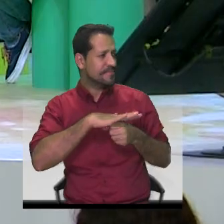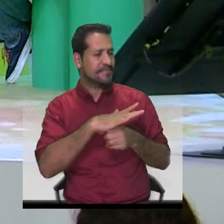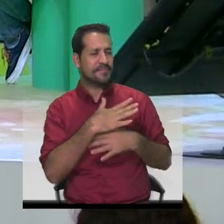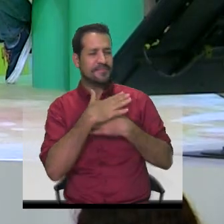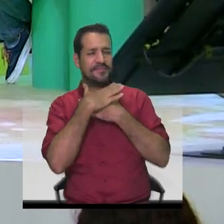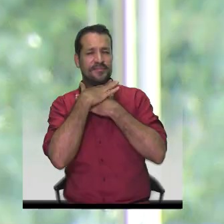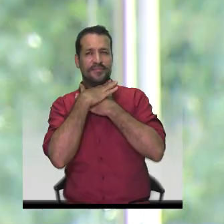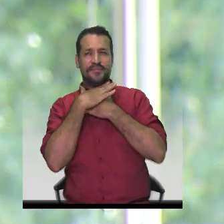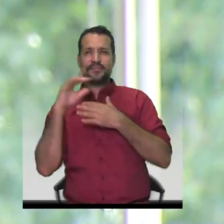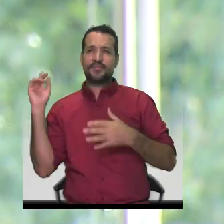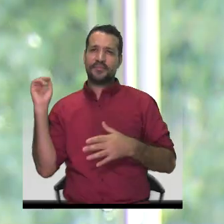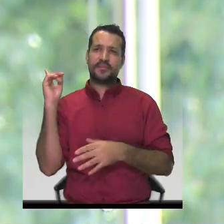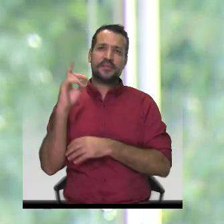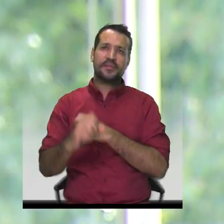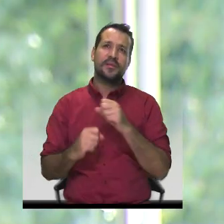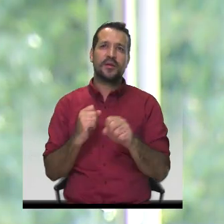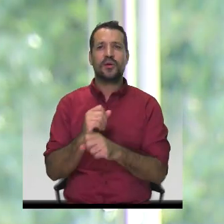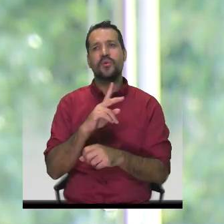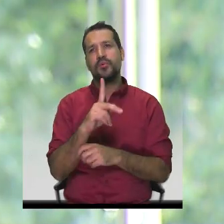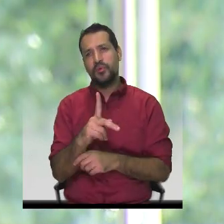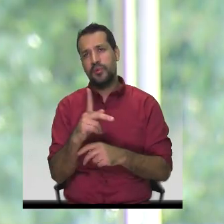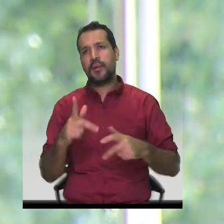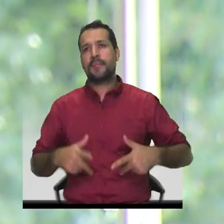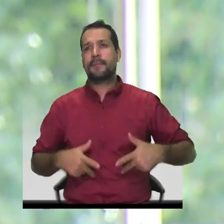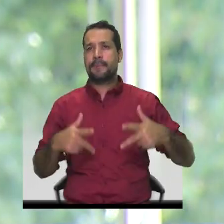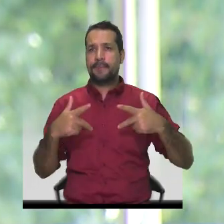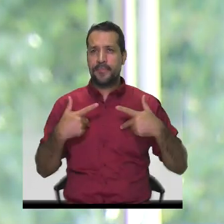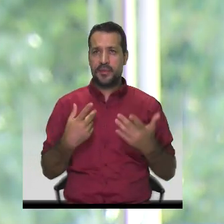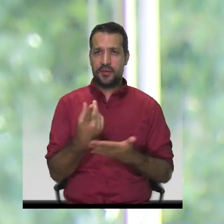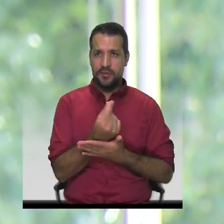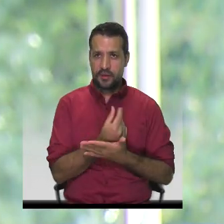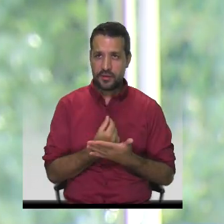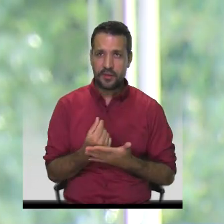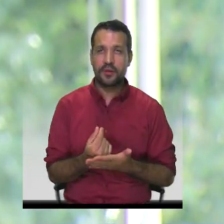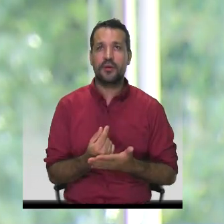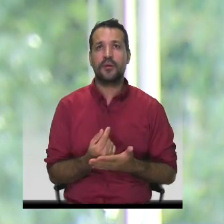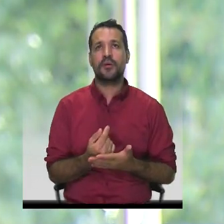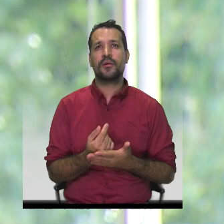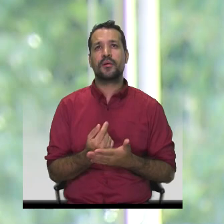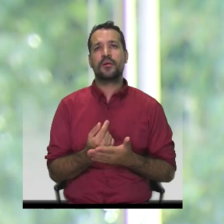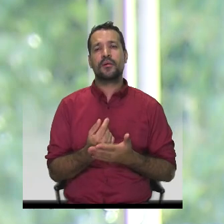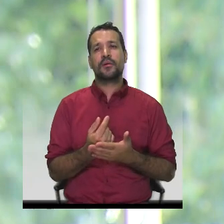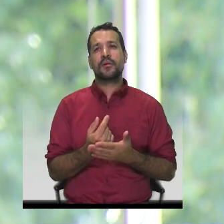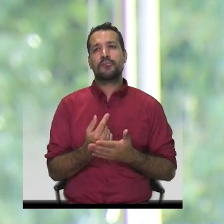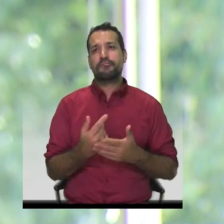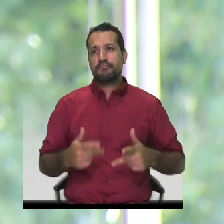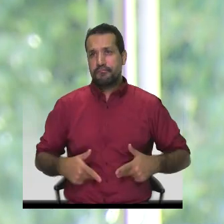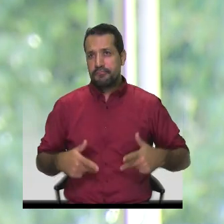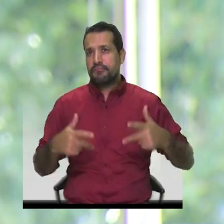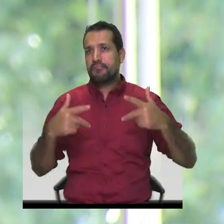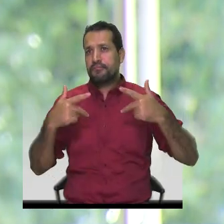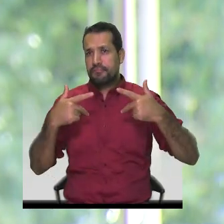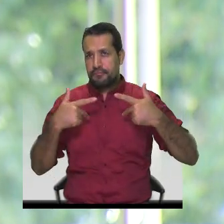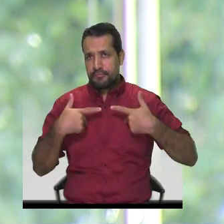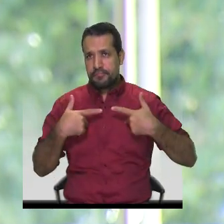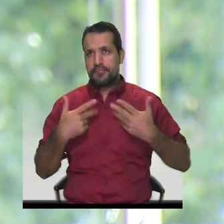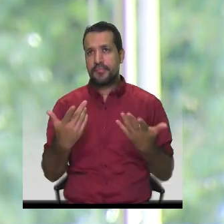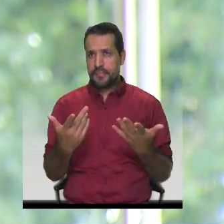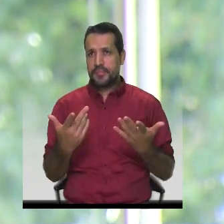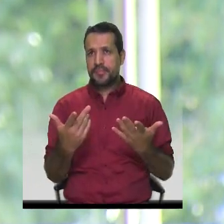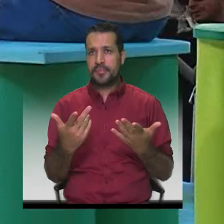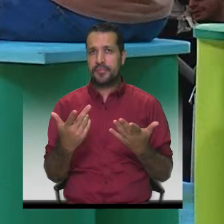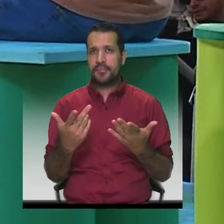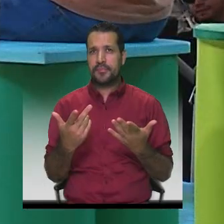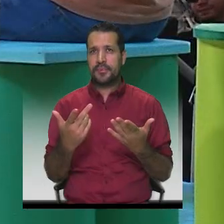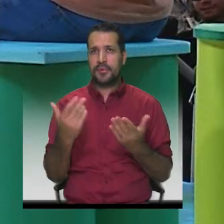viene el desarrollo de la bioeconomía, la biomímesis, que es una línea de diseño súper tesa,